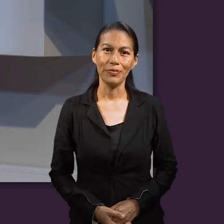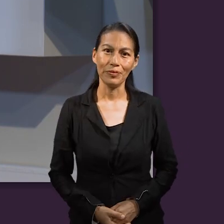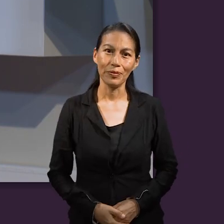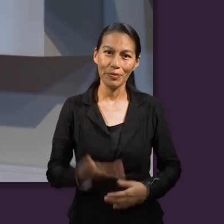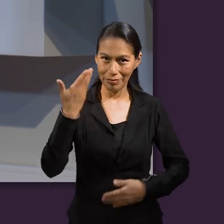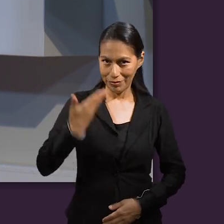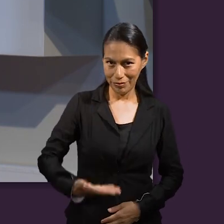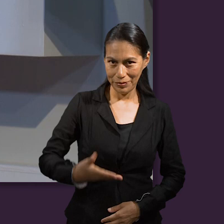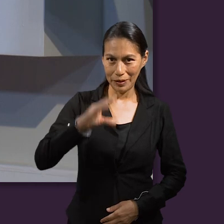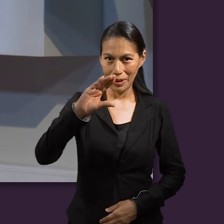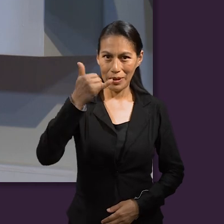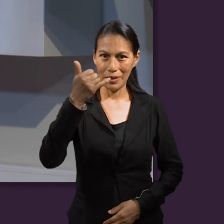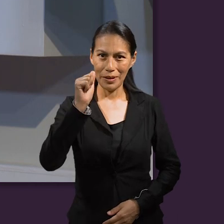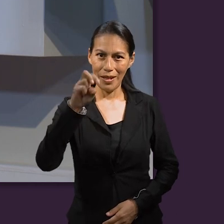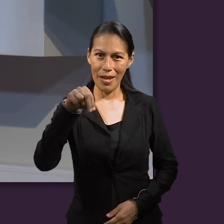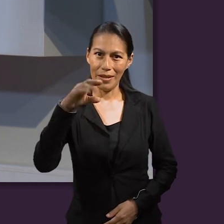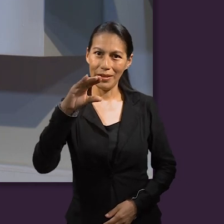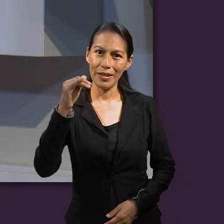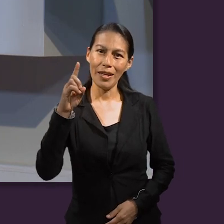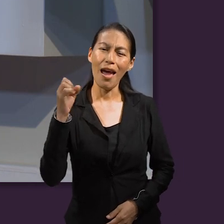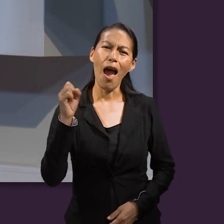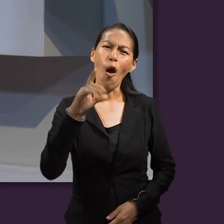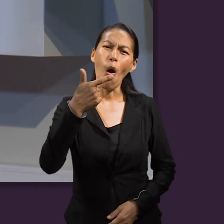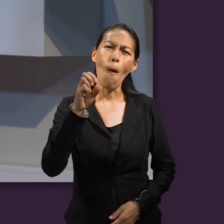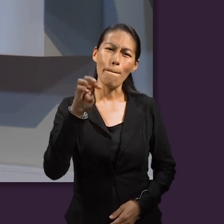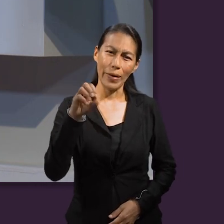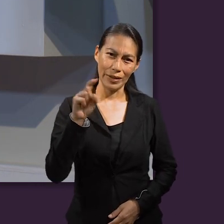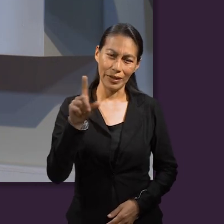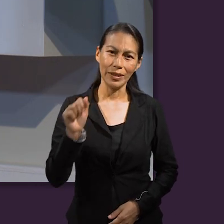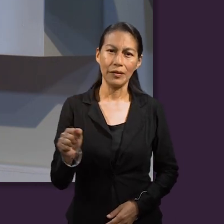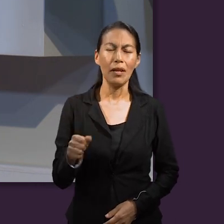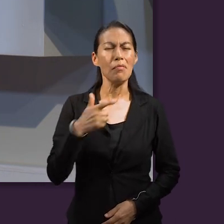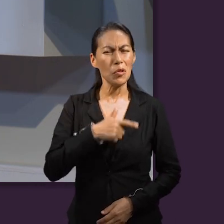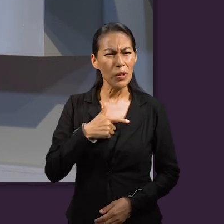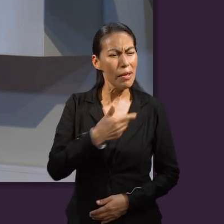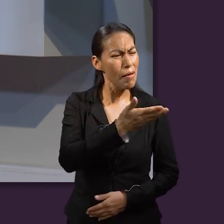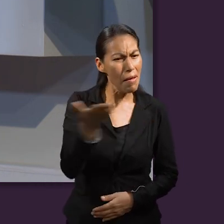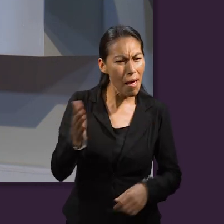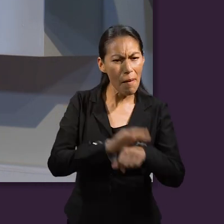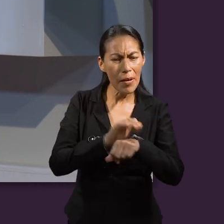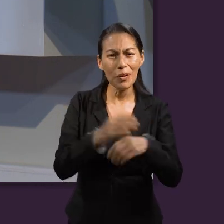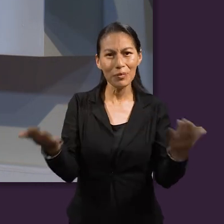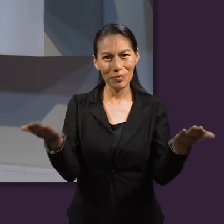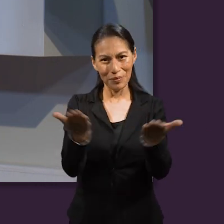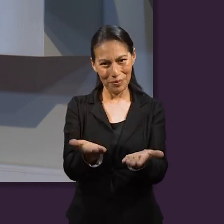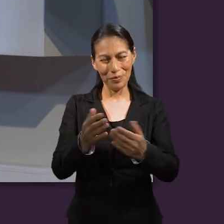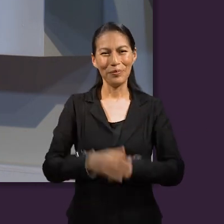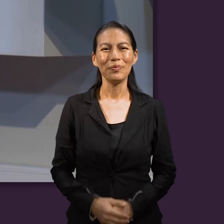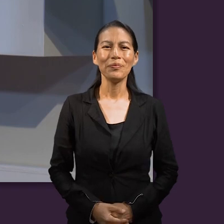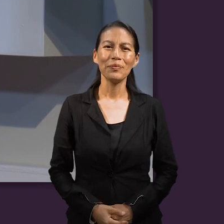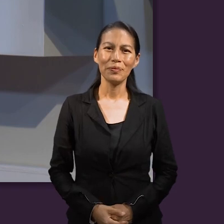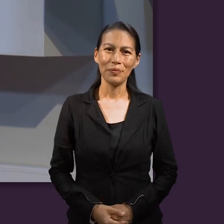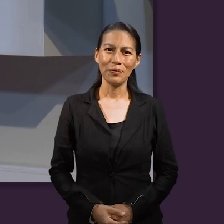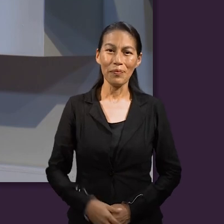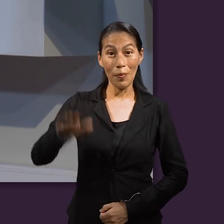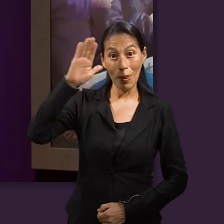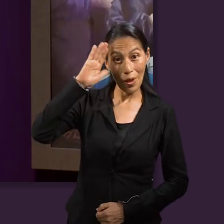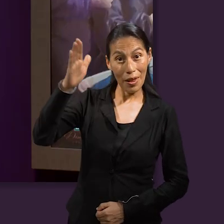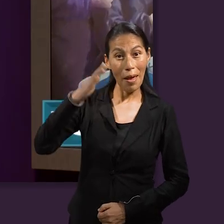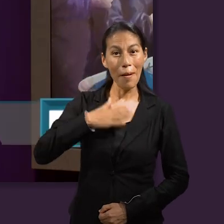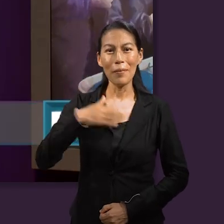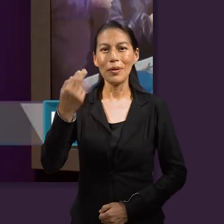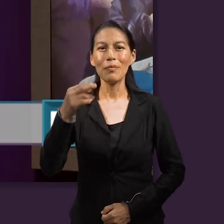mismos está con ustedes y annia gómez y me encantaría presentar el resto de mis compañeros que están con que están con nosotros